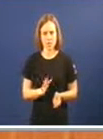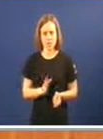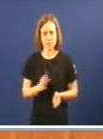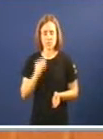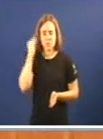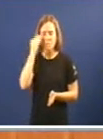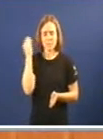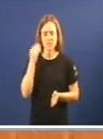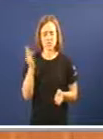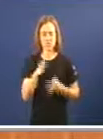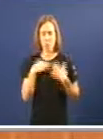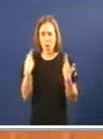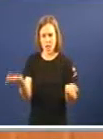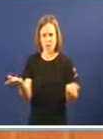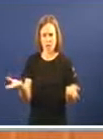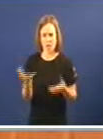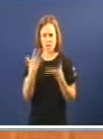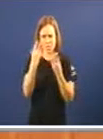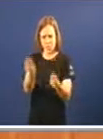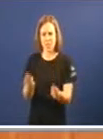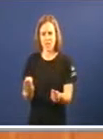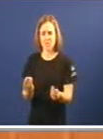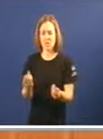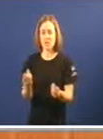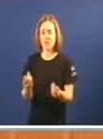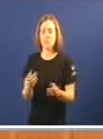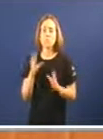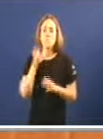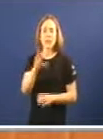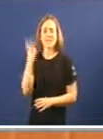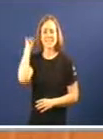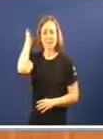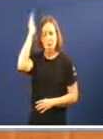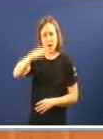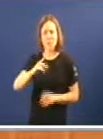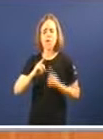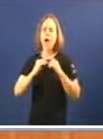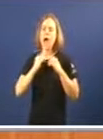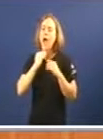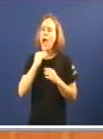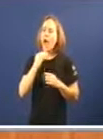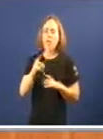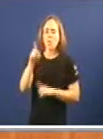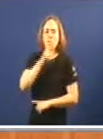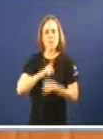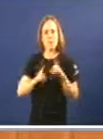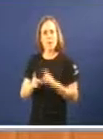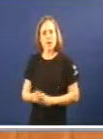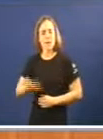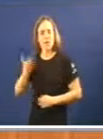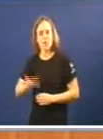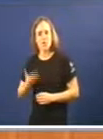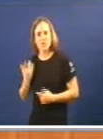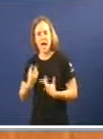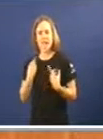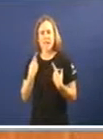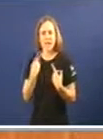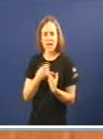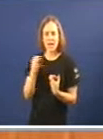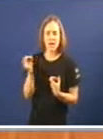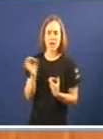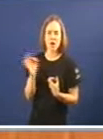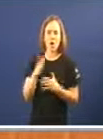país democrático cuando concurre en situaciones excepcionales catástrofes conflictos graves quebrado país se le puede pedir a